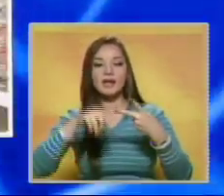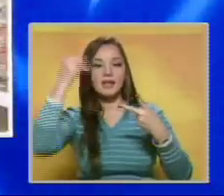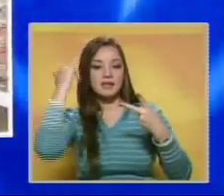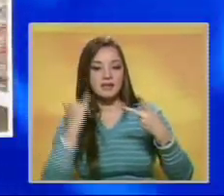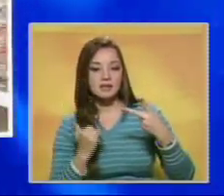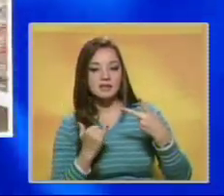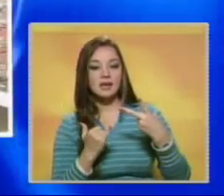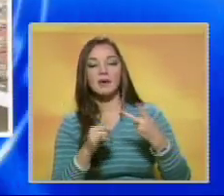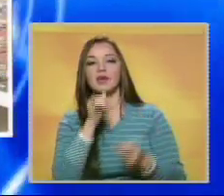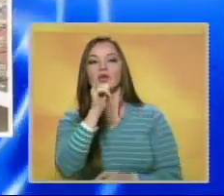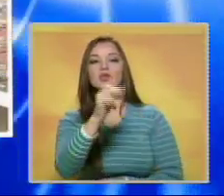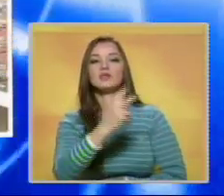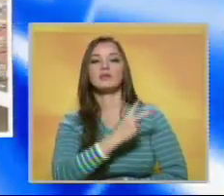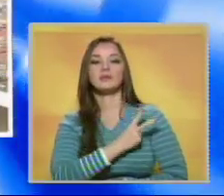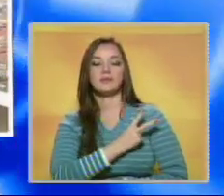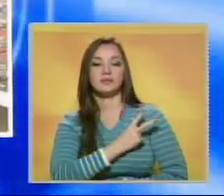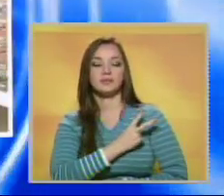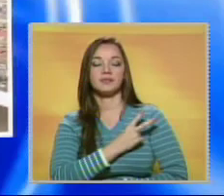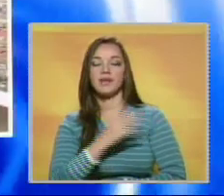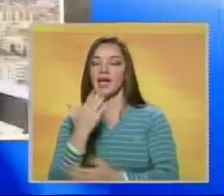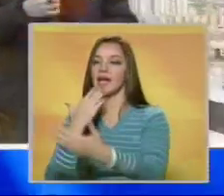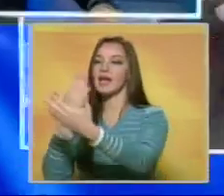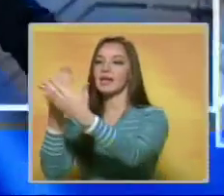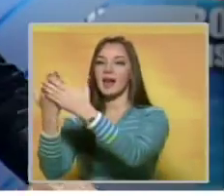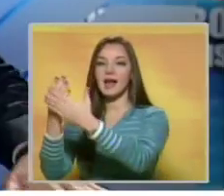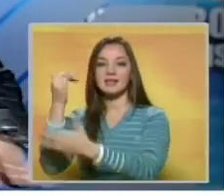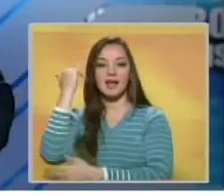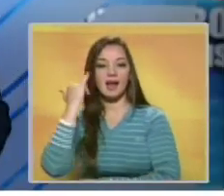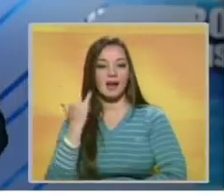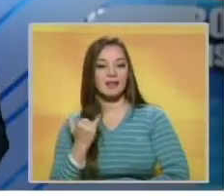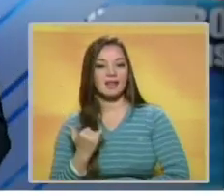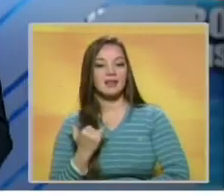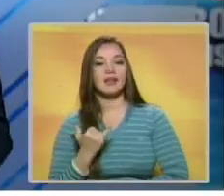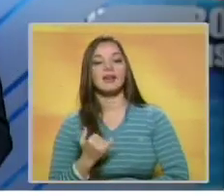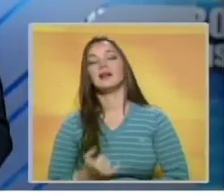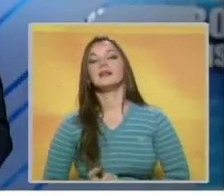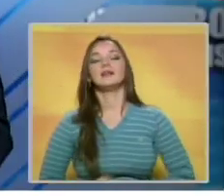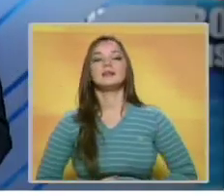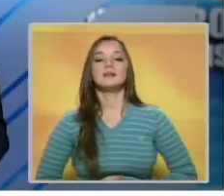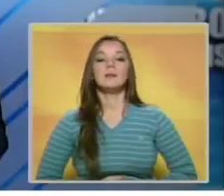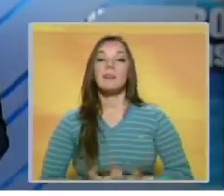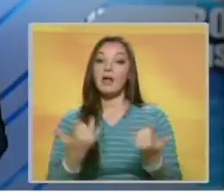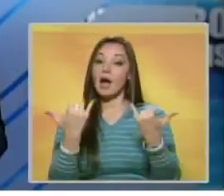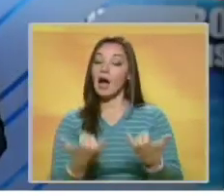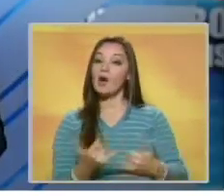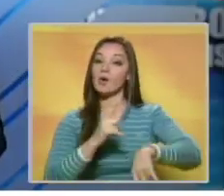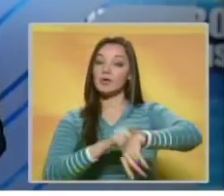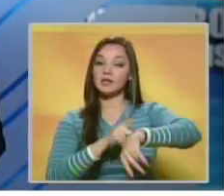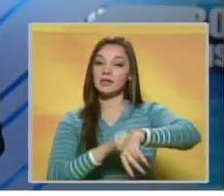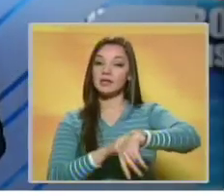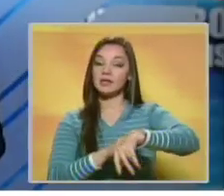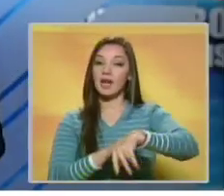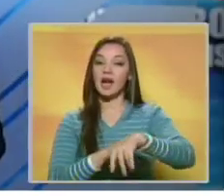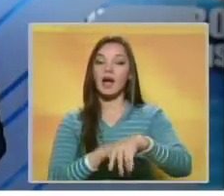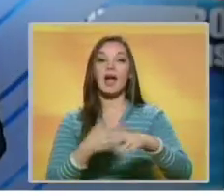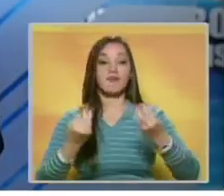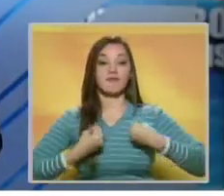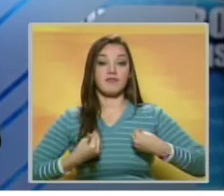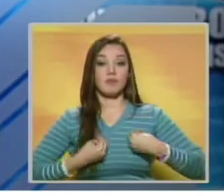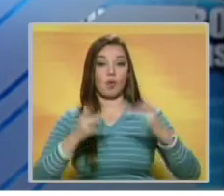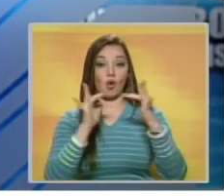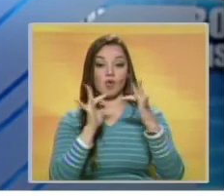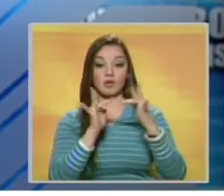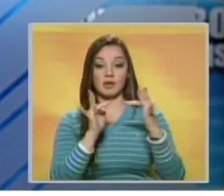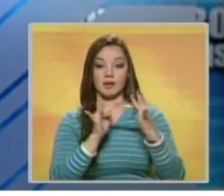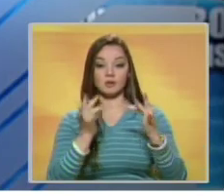Yepes, Noticiero Venevisión. Muchas gracias, Endrina, por esta nueva entrega. A esta hora hacemos un contacto en vivo con nuestra compañera